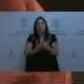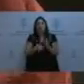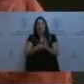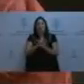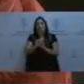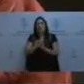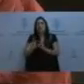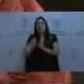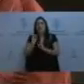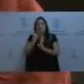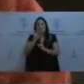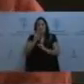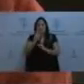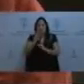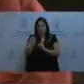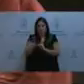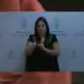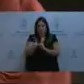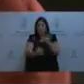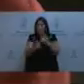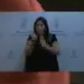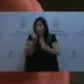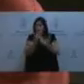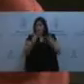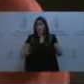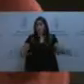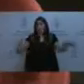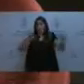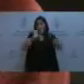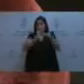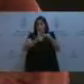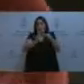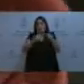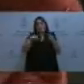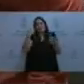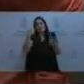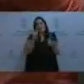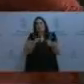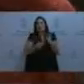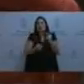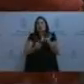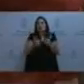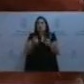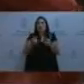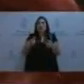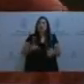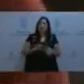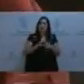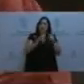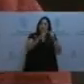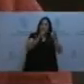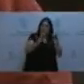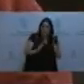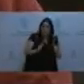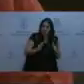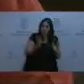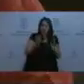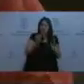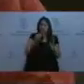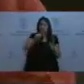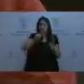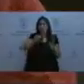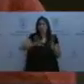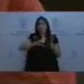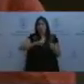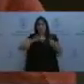Hay algunas que están vinculadas. Yo diría que cuestiones fundamentales que tienen que ver con vivienda, que tienen que ver con el ERA, que